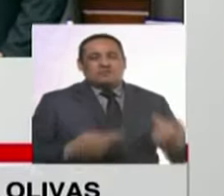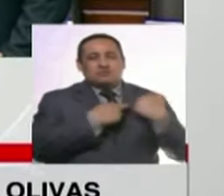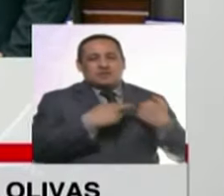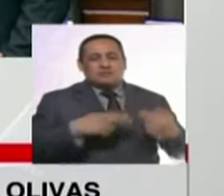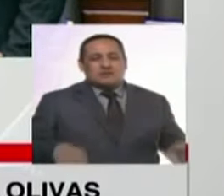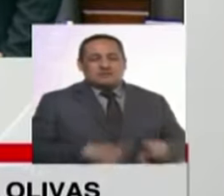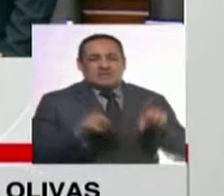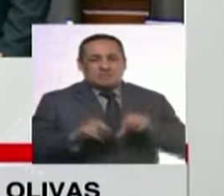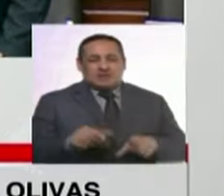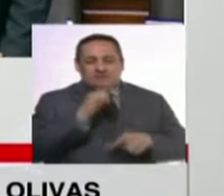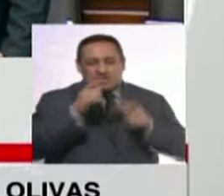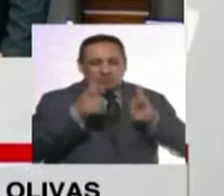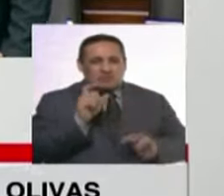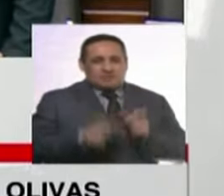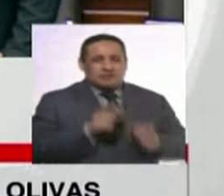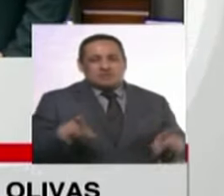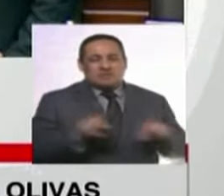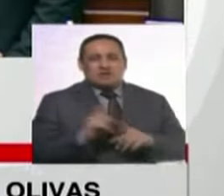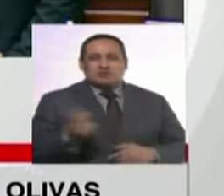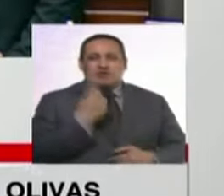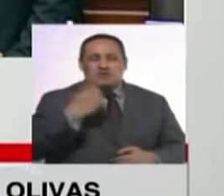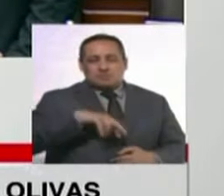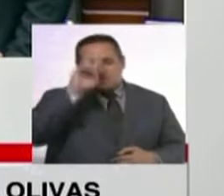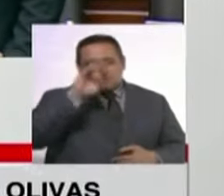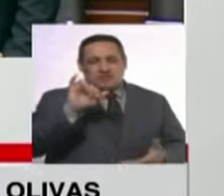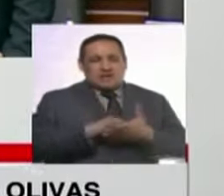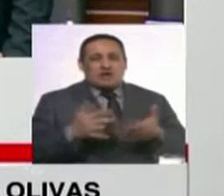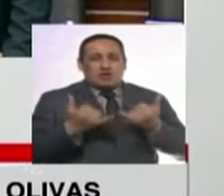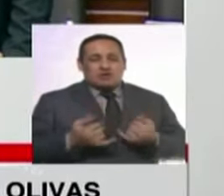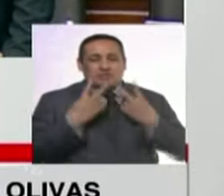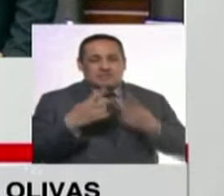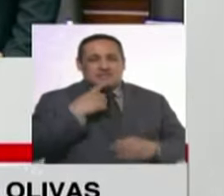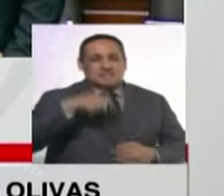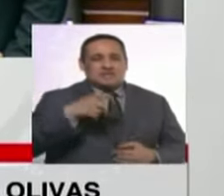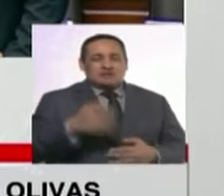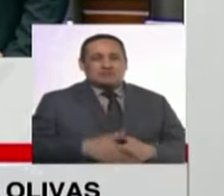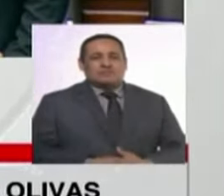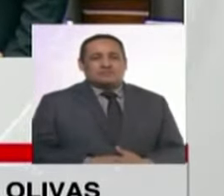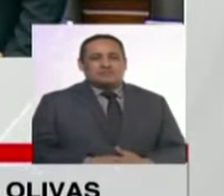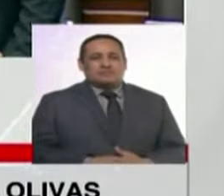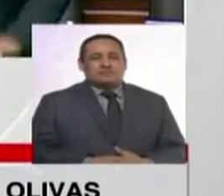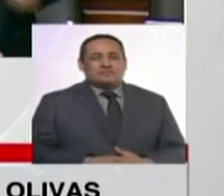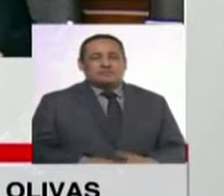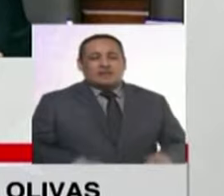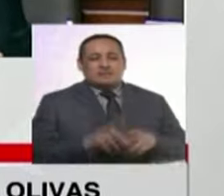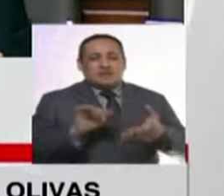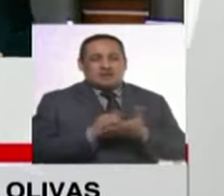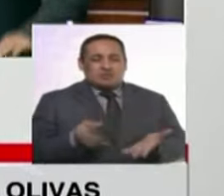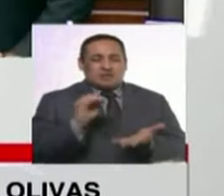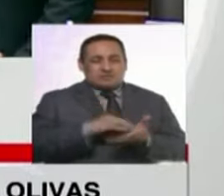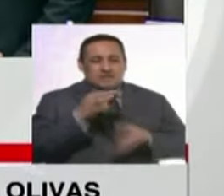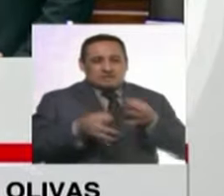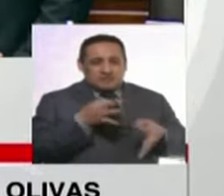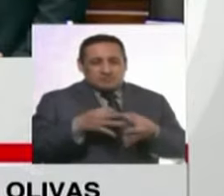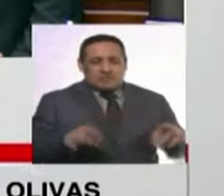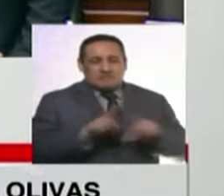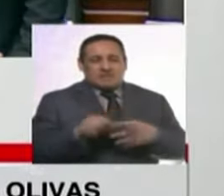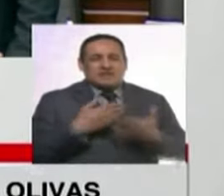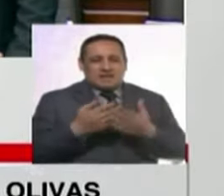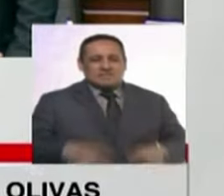la inseguridad ciudadana en nuestro país qué es lo que hoy estamos necesitando Y nuevamente recalcó